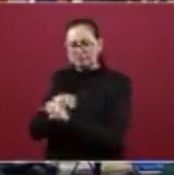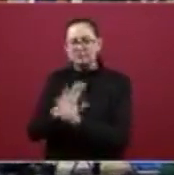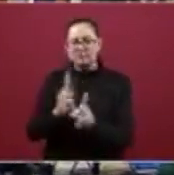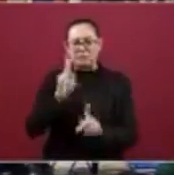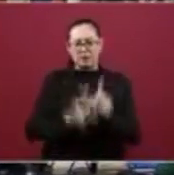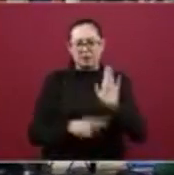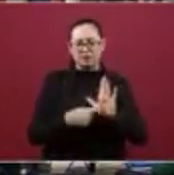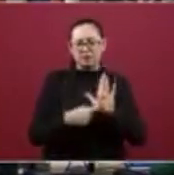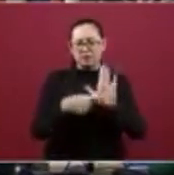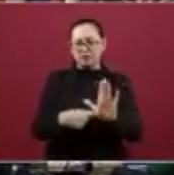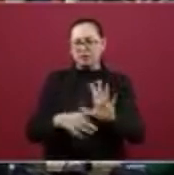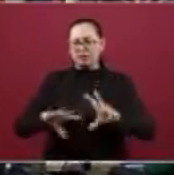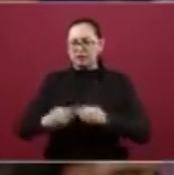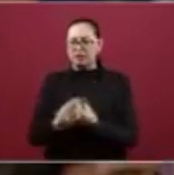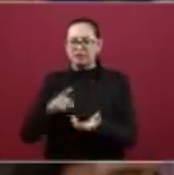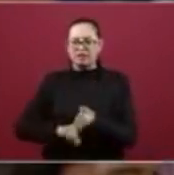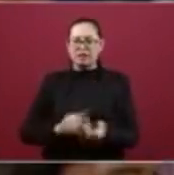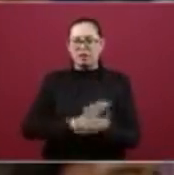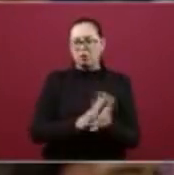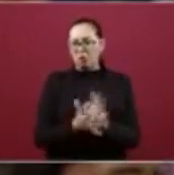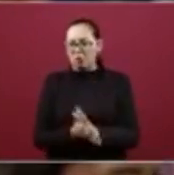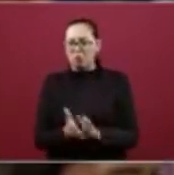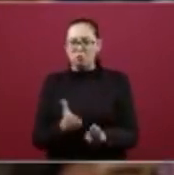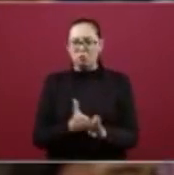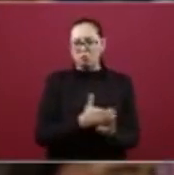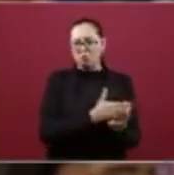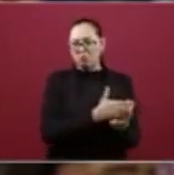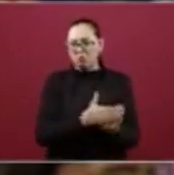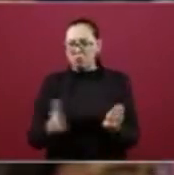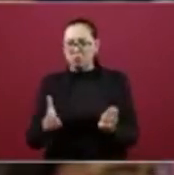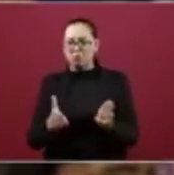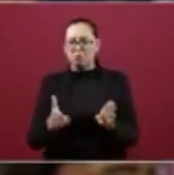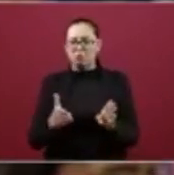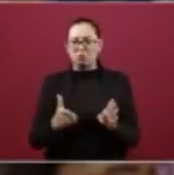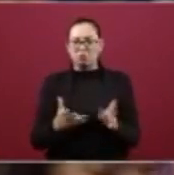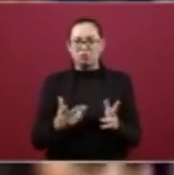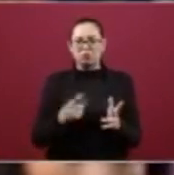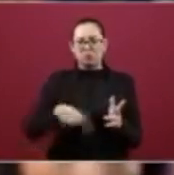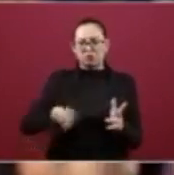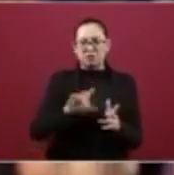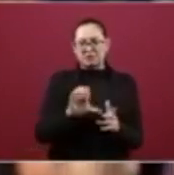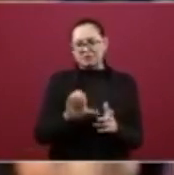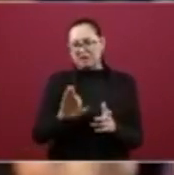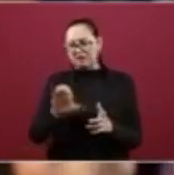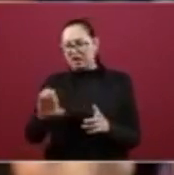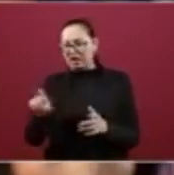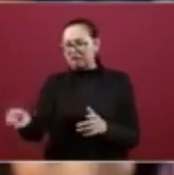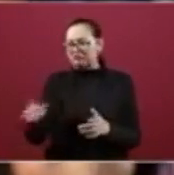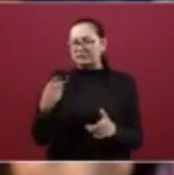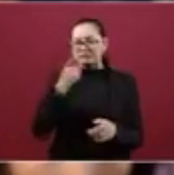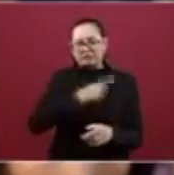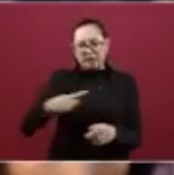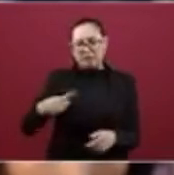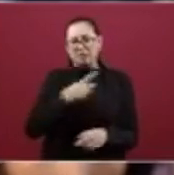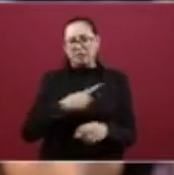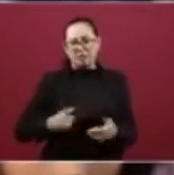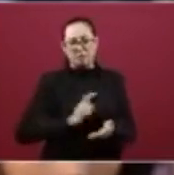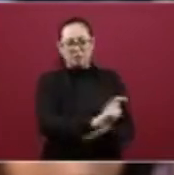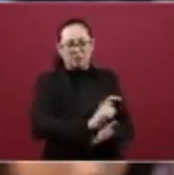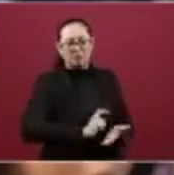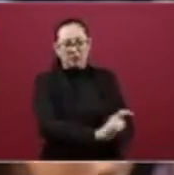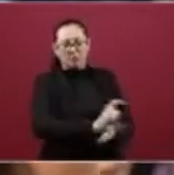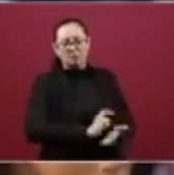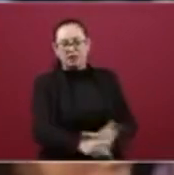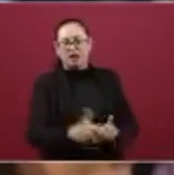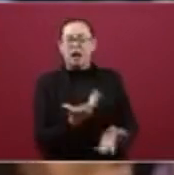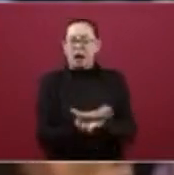articuló una estructura de complicidades que dieron pie a la red de gasoductos que ahora pues tienen a la CFE prácticamente hipotecada. Las preguntas en concreto